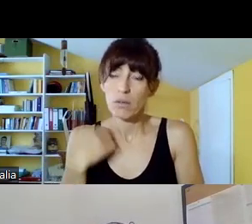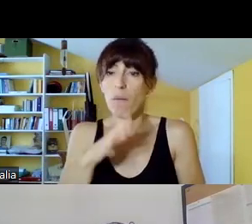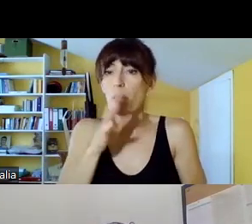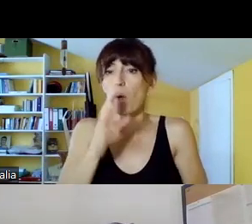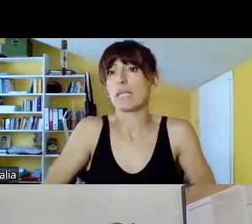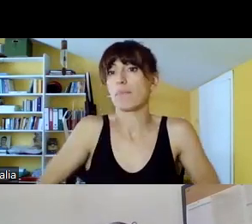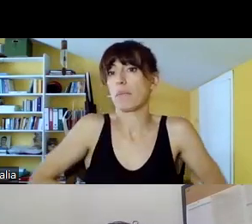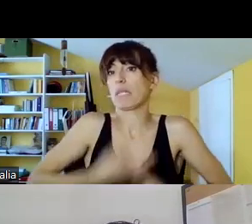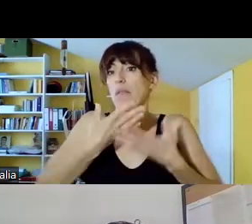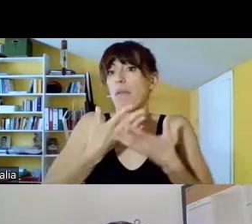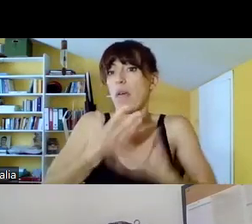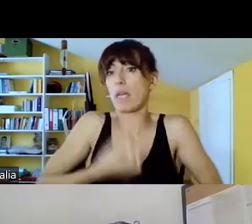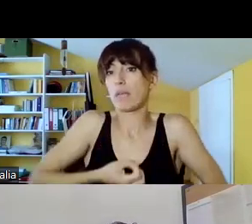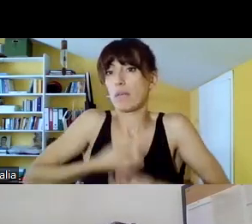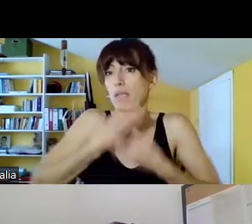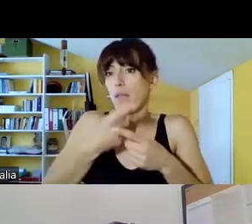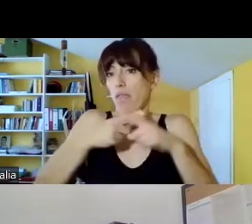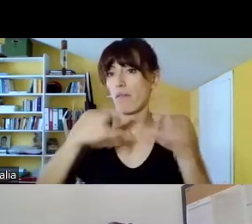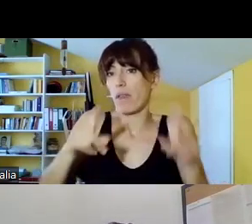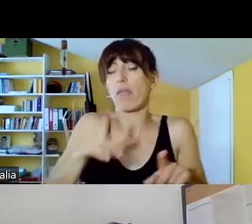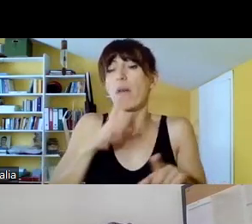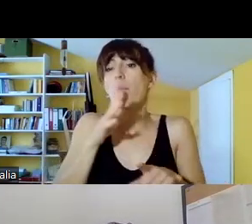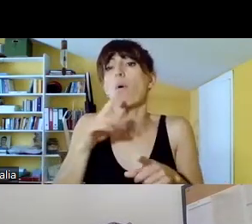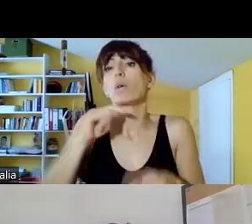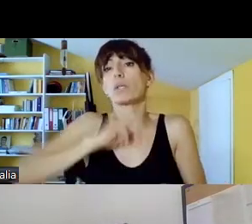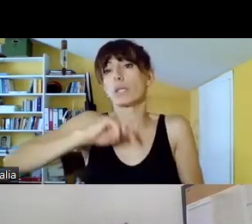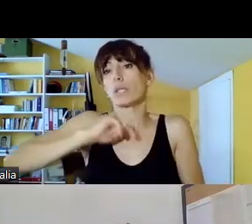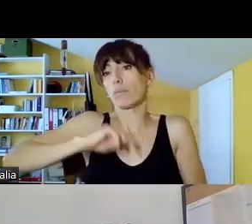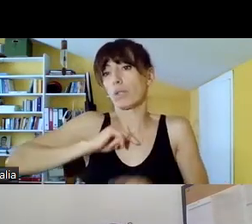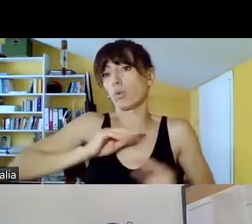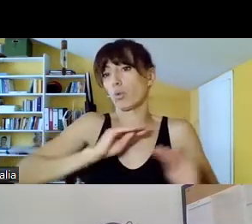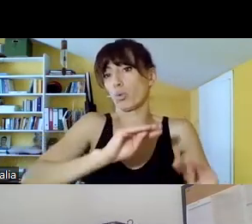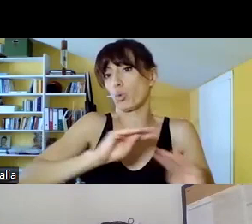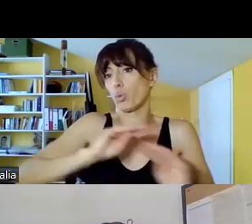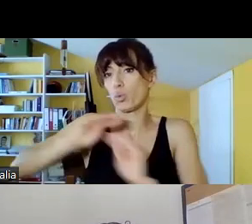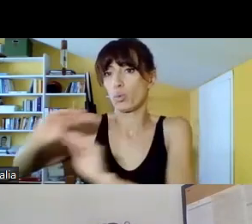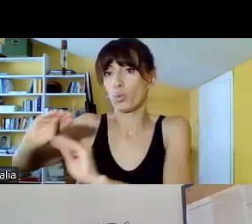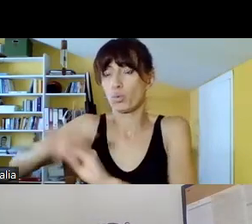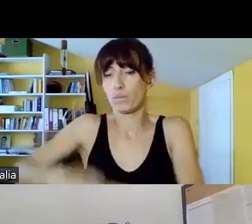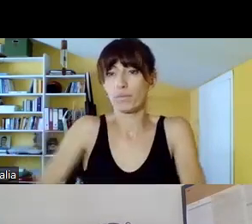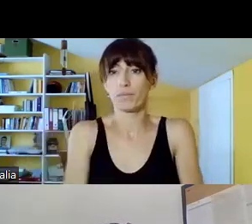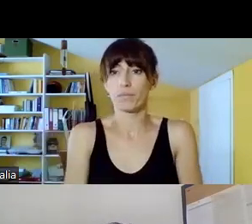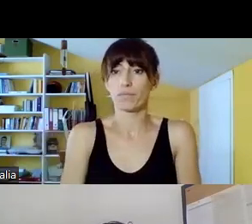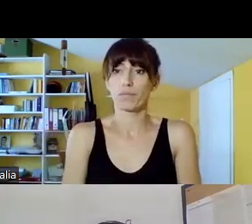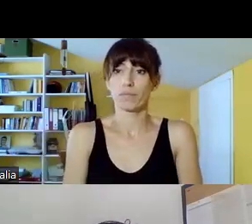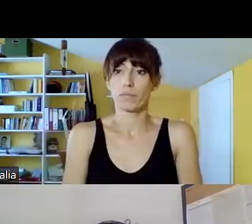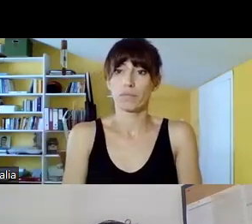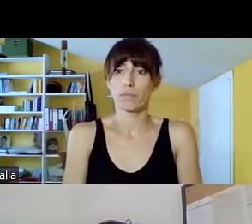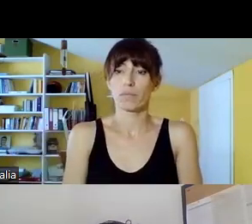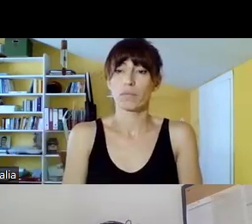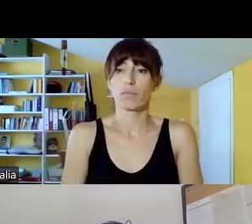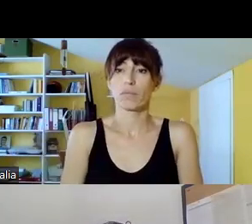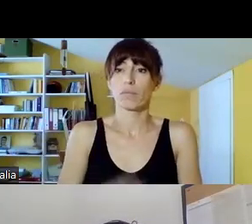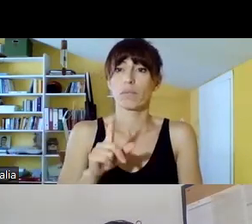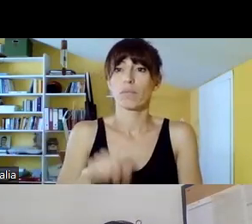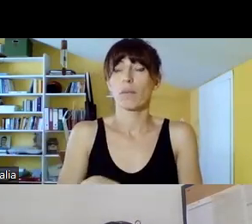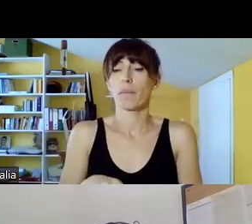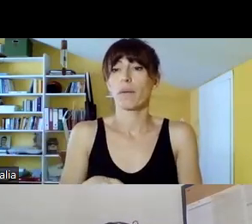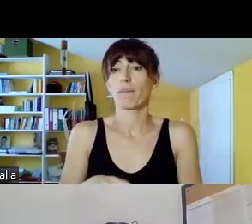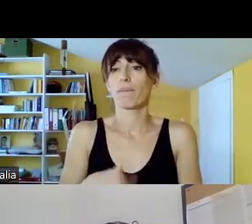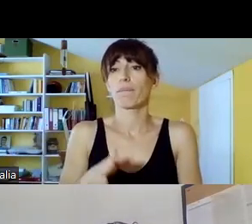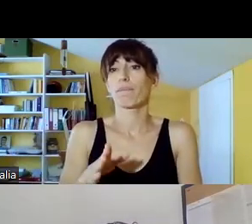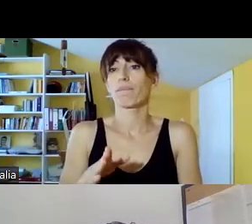diferencial de emociones. Y bueno, cabe señalar que, bueno, creo que la etiqueta expuesta por el